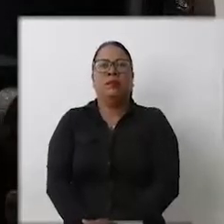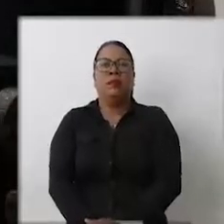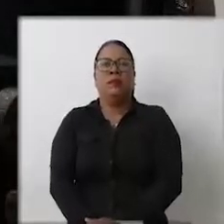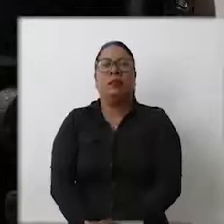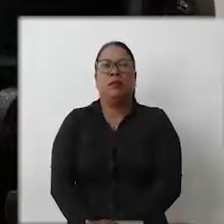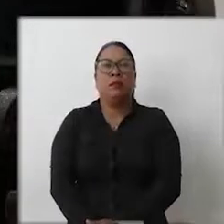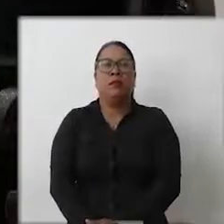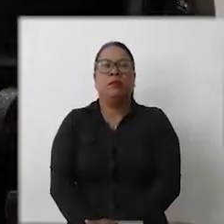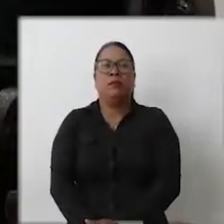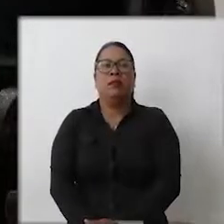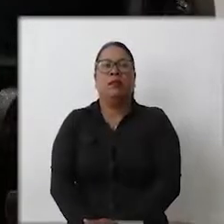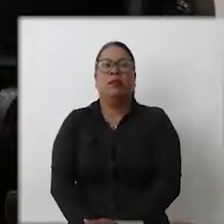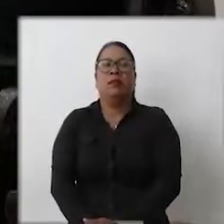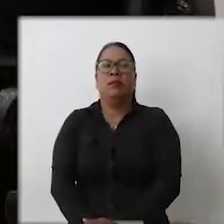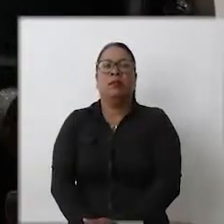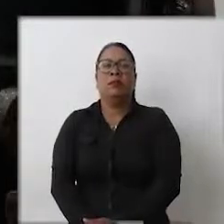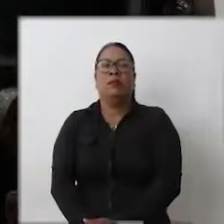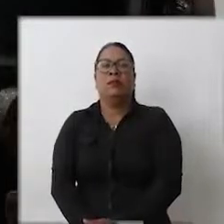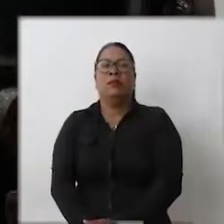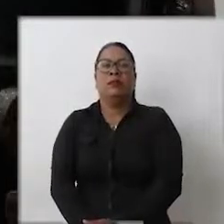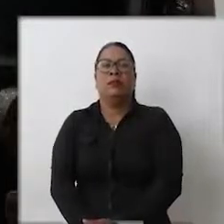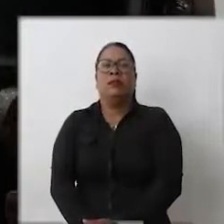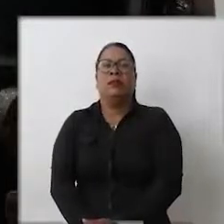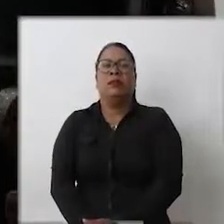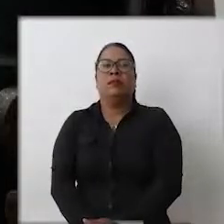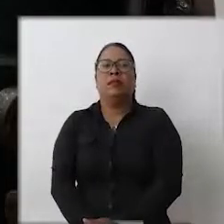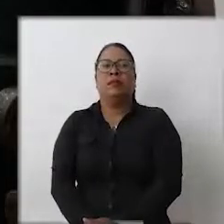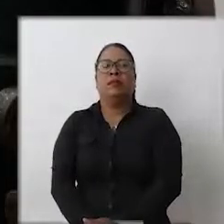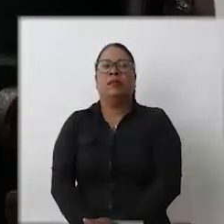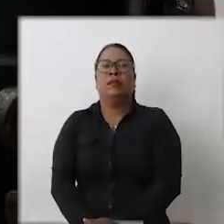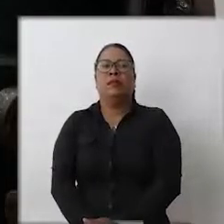sorteo efectuado el pasado martes en la